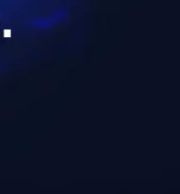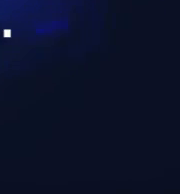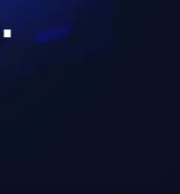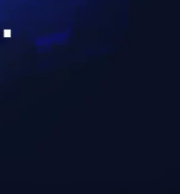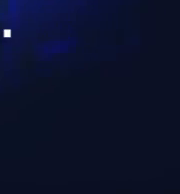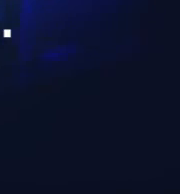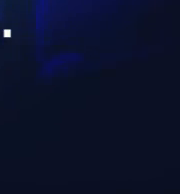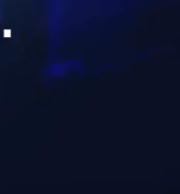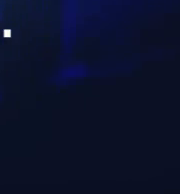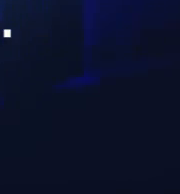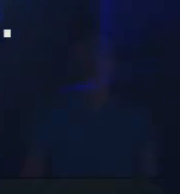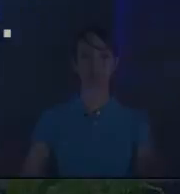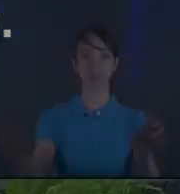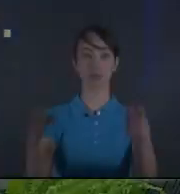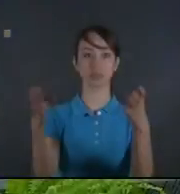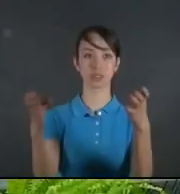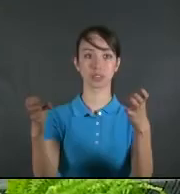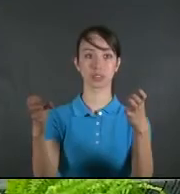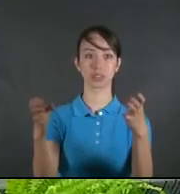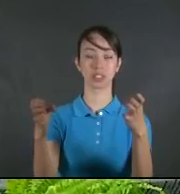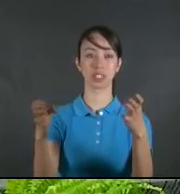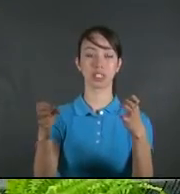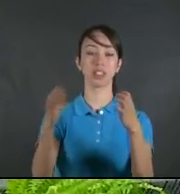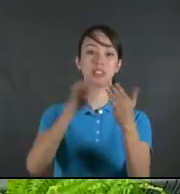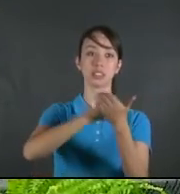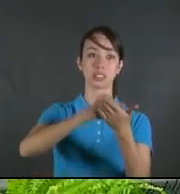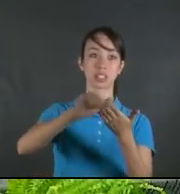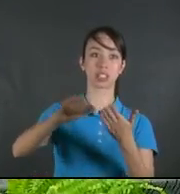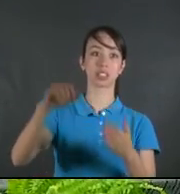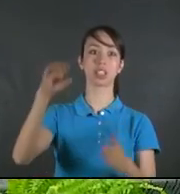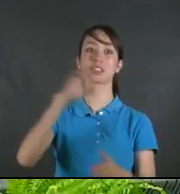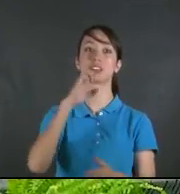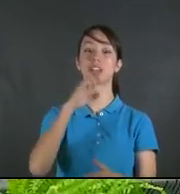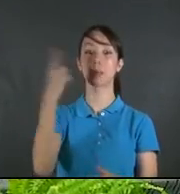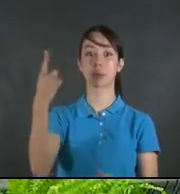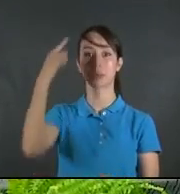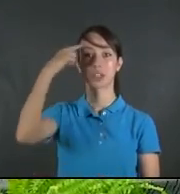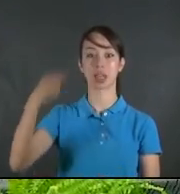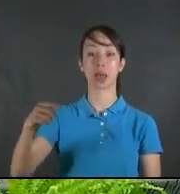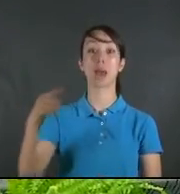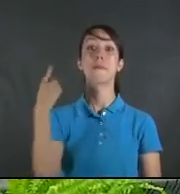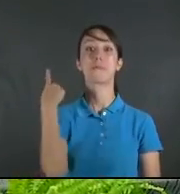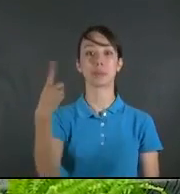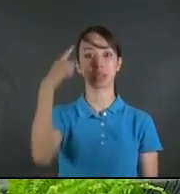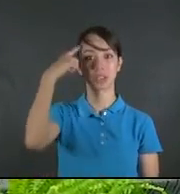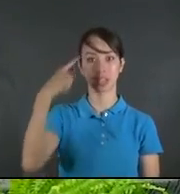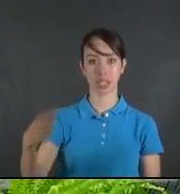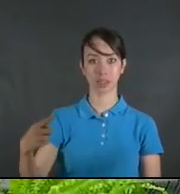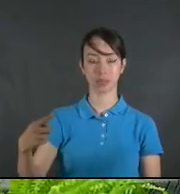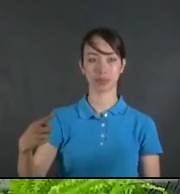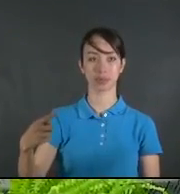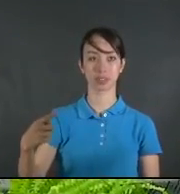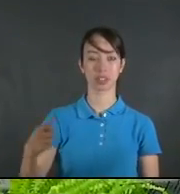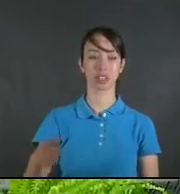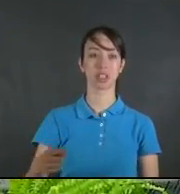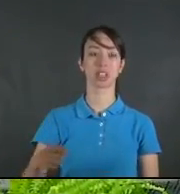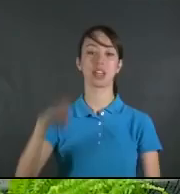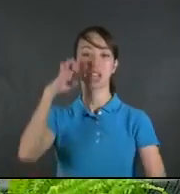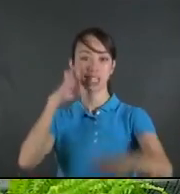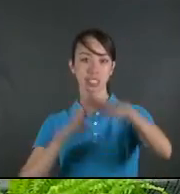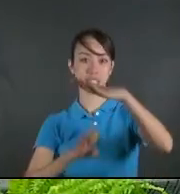santuario entonces Santa Cena primer día primer día Ezequiel